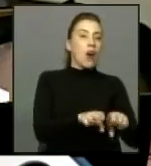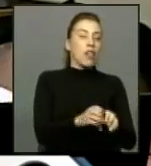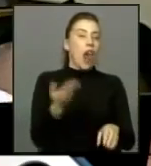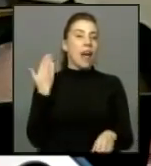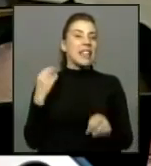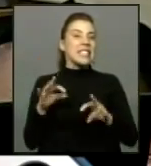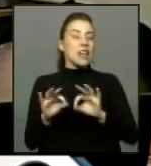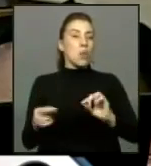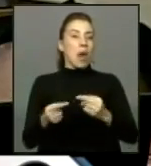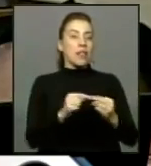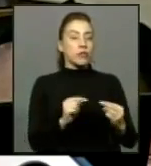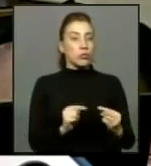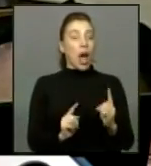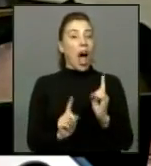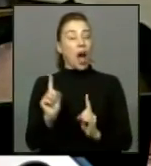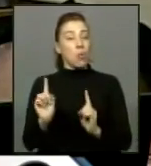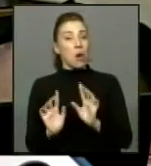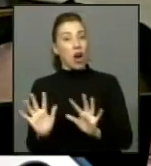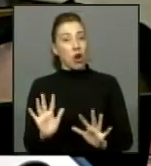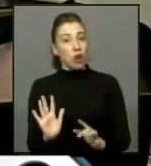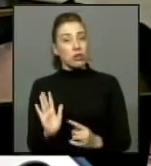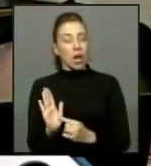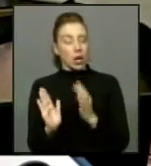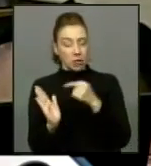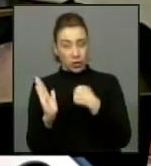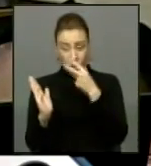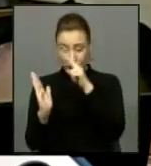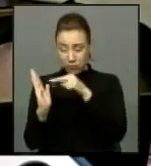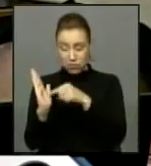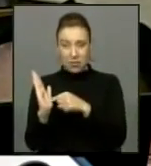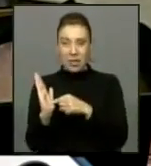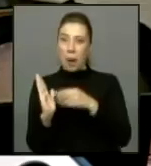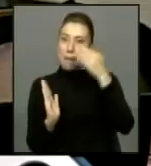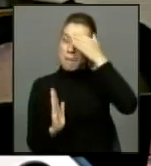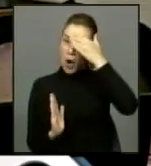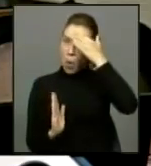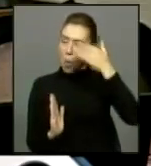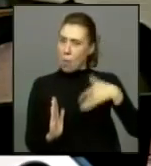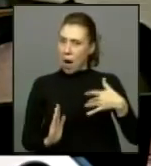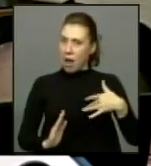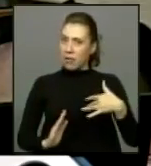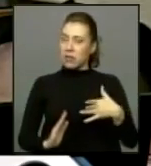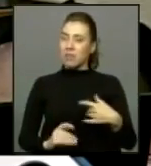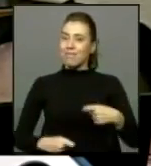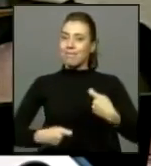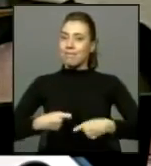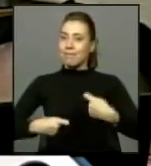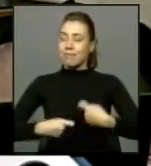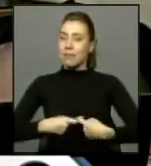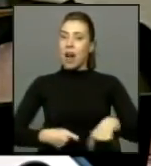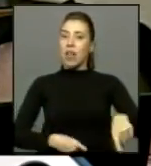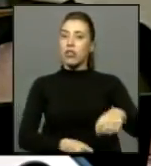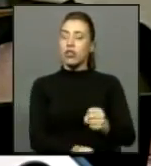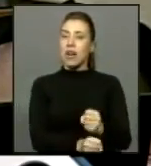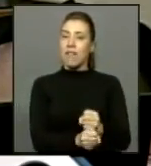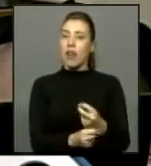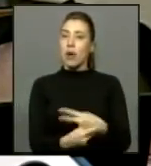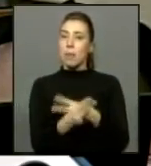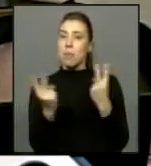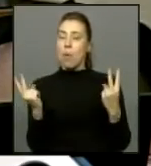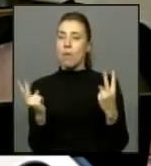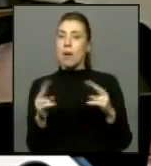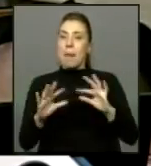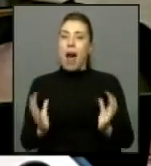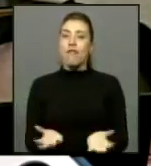al proyecto en sí, hay elementos que son particularmente preocupantes desde una perspectiva de izquierda. La negativa a los trabajadores del sector público de